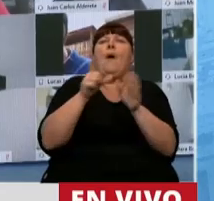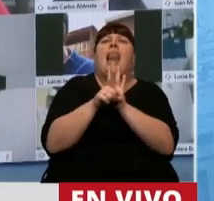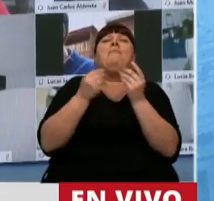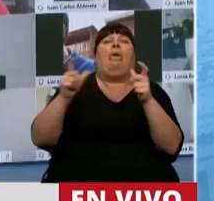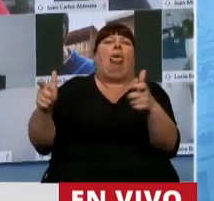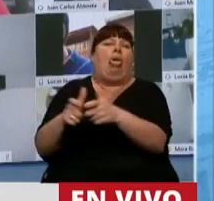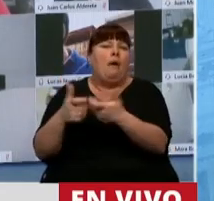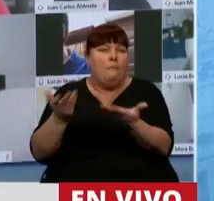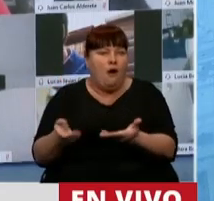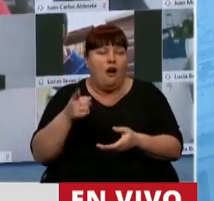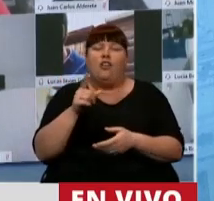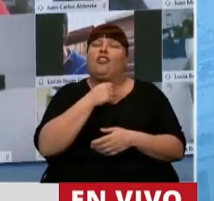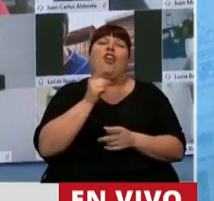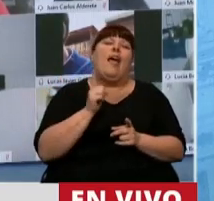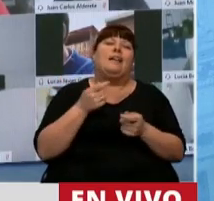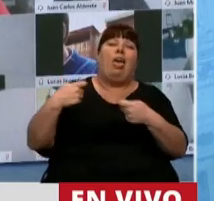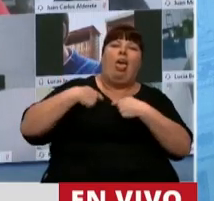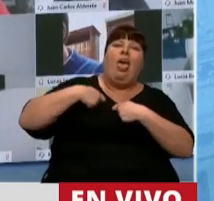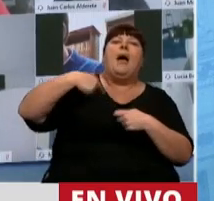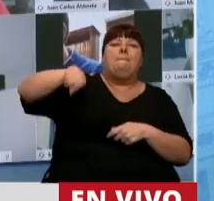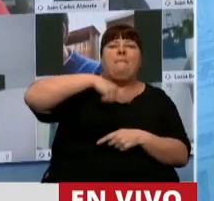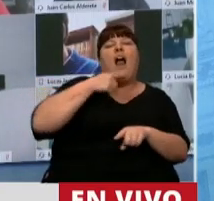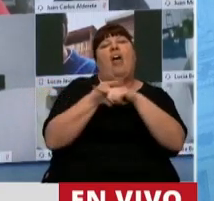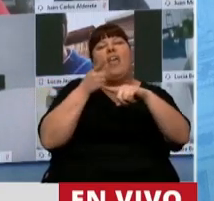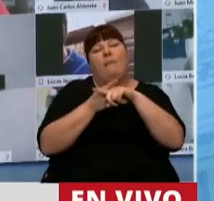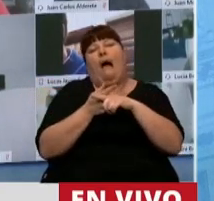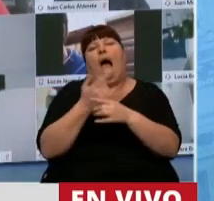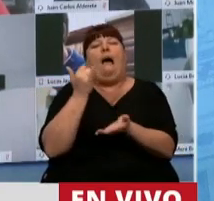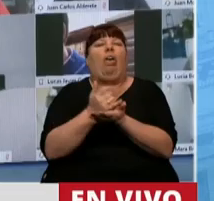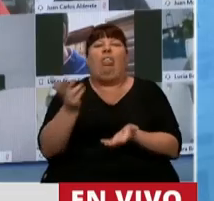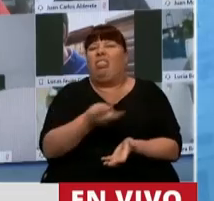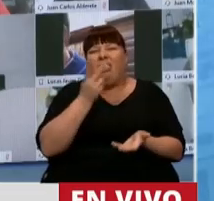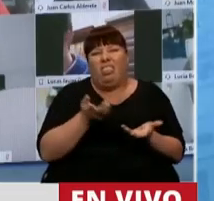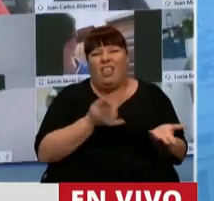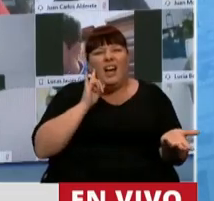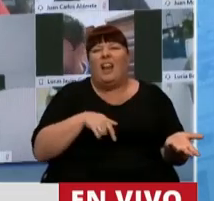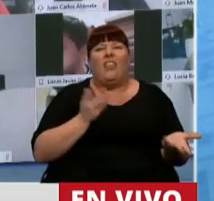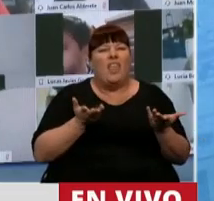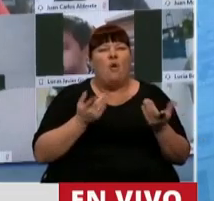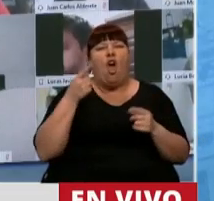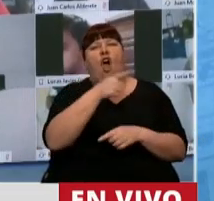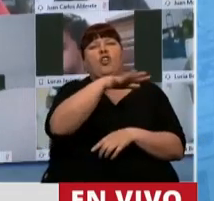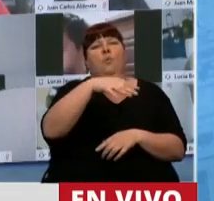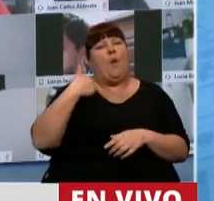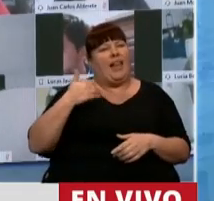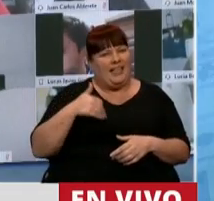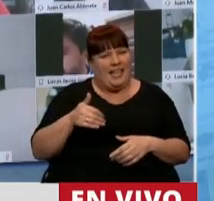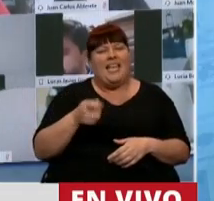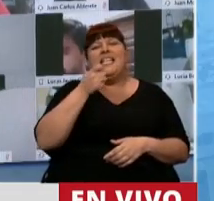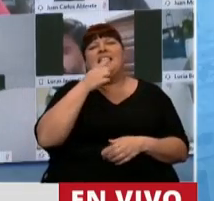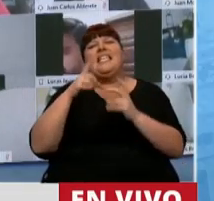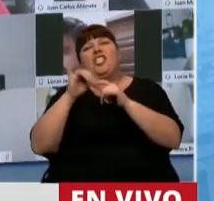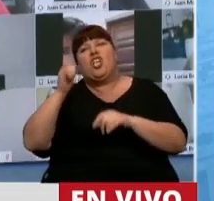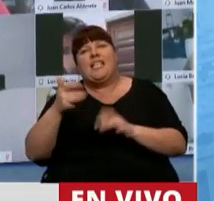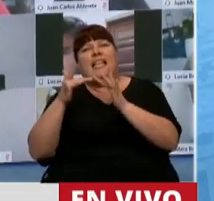son minoría. Entonces, no nos lleven a la discusión barata y berreta, alejada al pueblo argentino, entre si tiene que